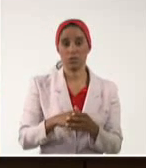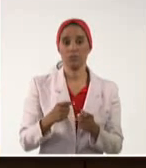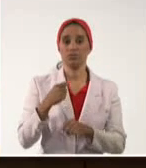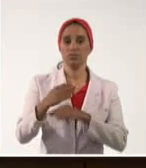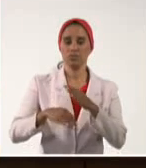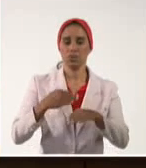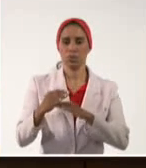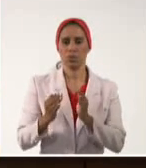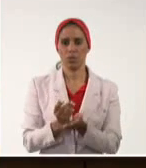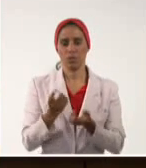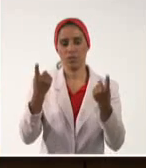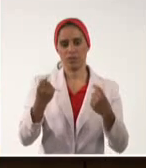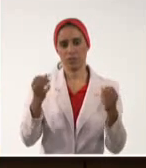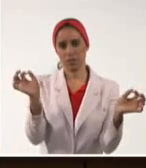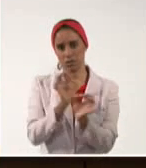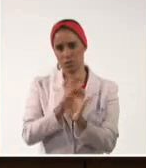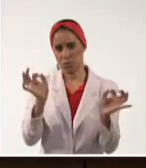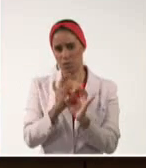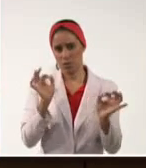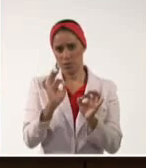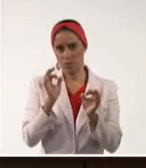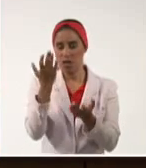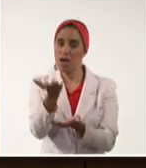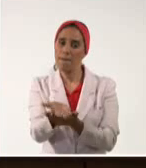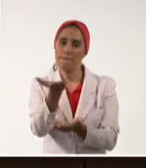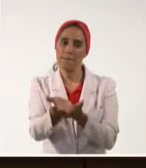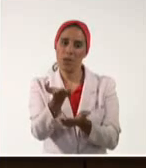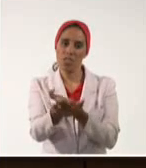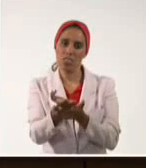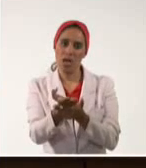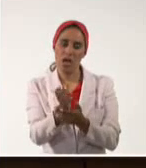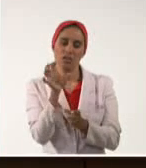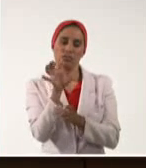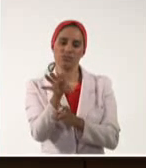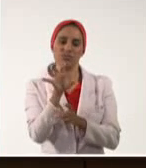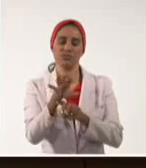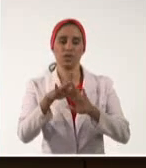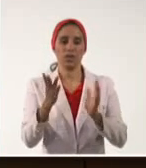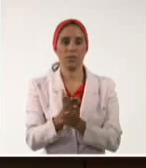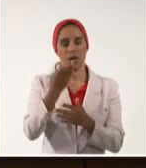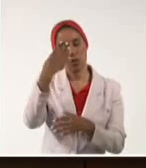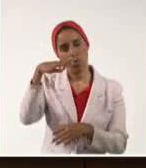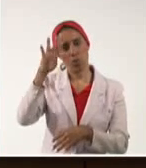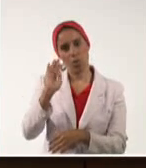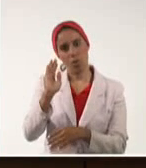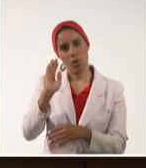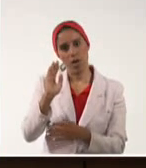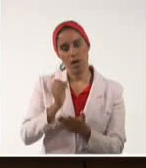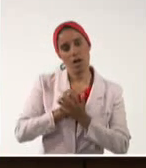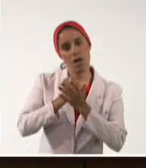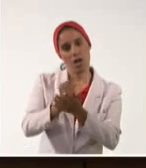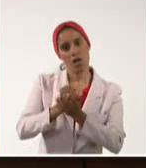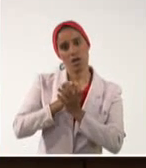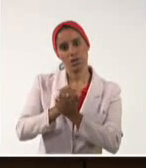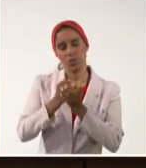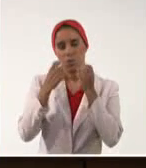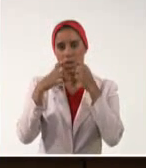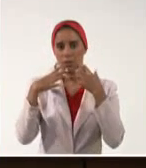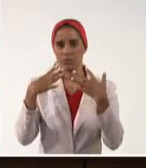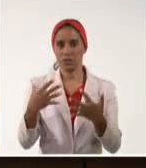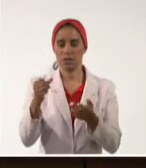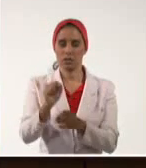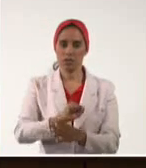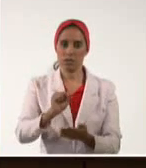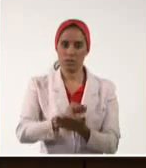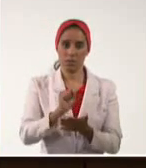los dispuestos a reclamar o sugerir que Cuba ofrezca gestos o concesiones para ayudar, también entre